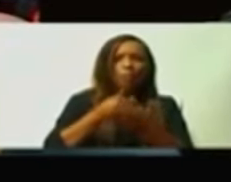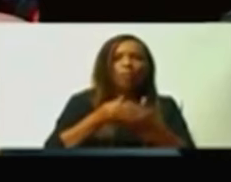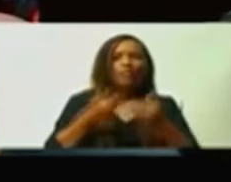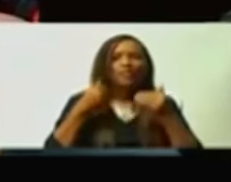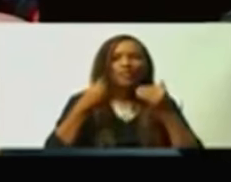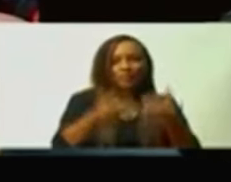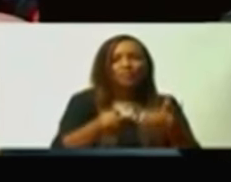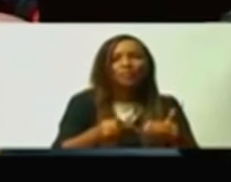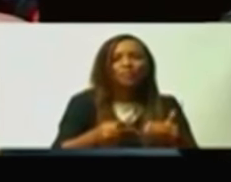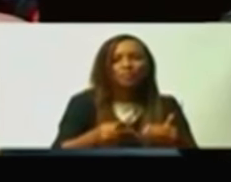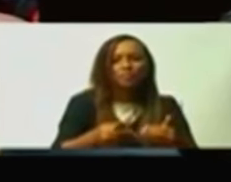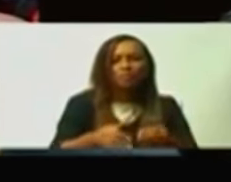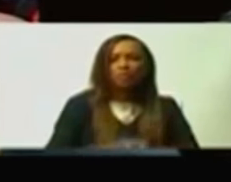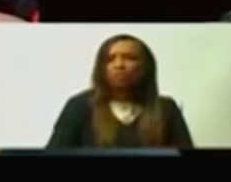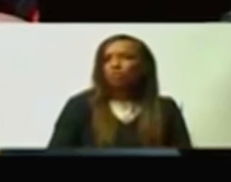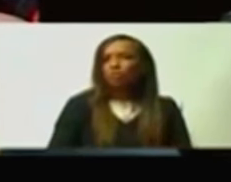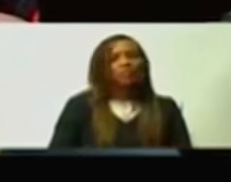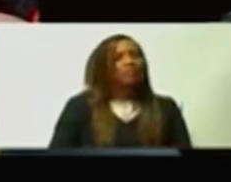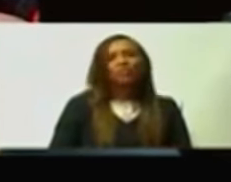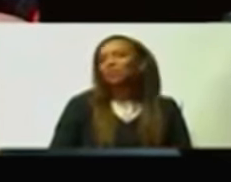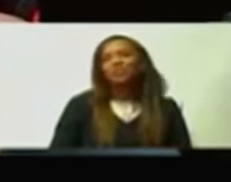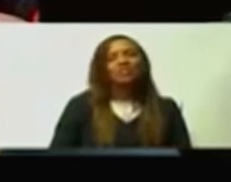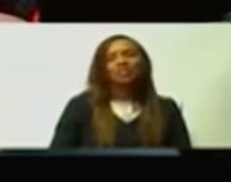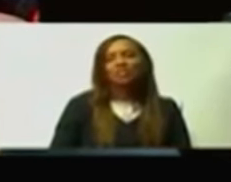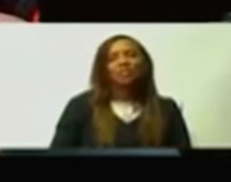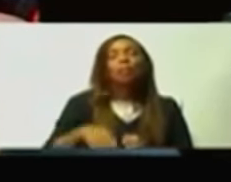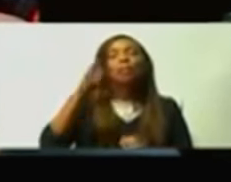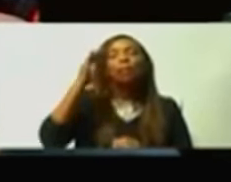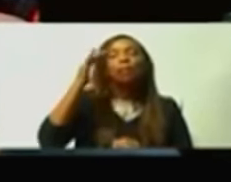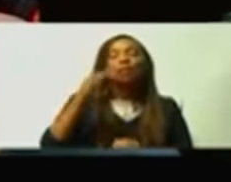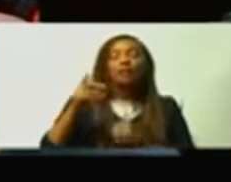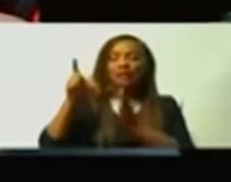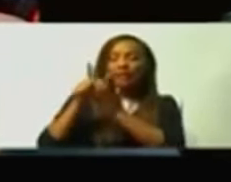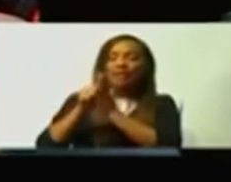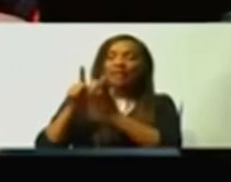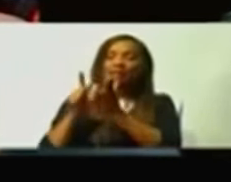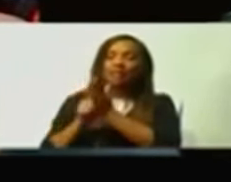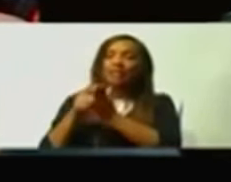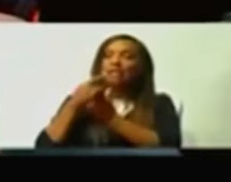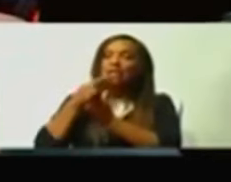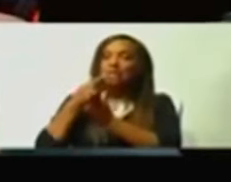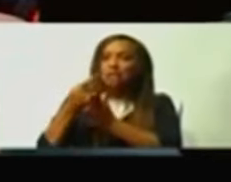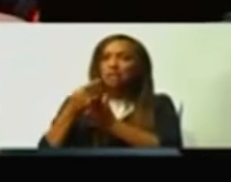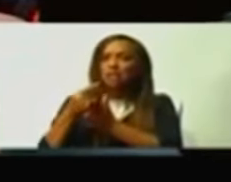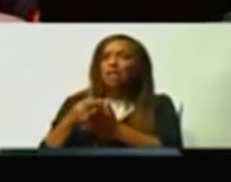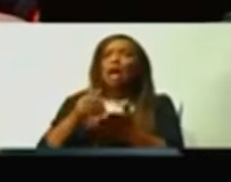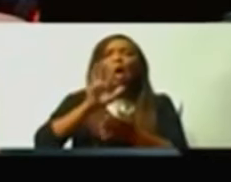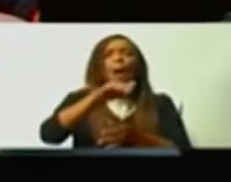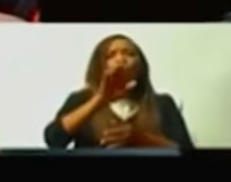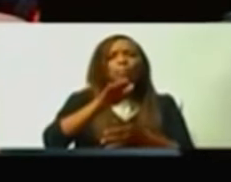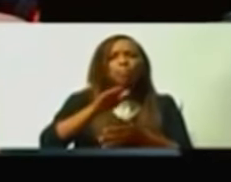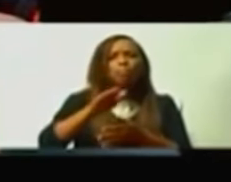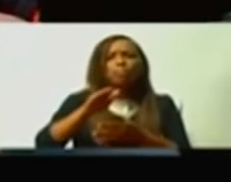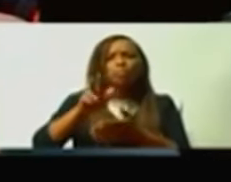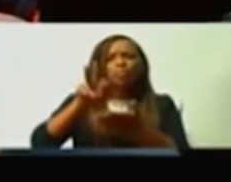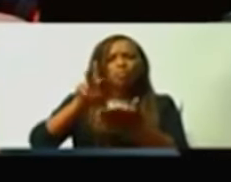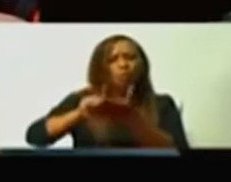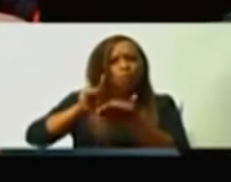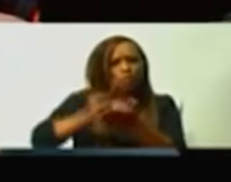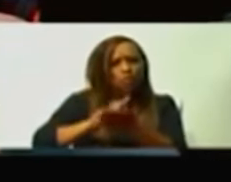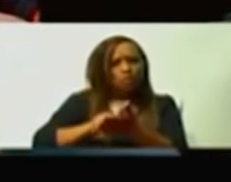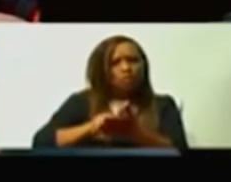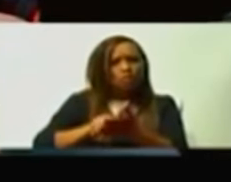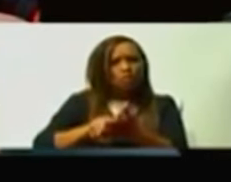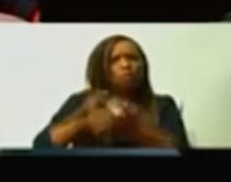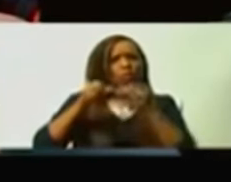que les va a aplicar. Está abierto. No dice, mira, son estos contratos que nosotros queremos establecer, estas regulaciones. Eso es un